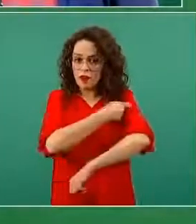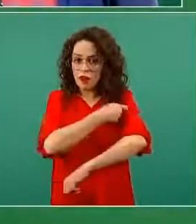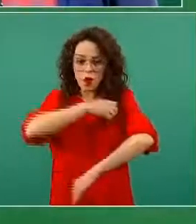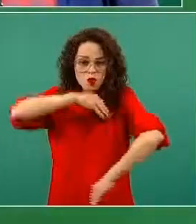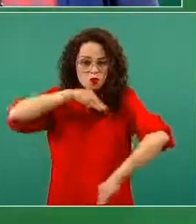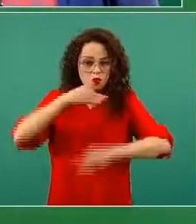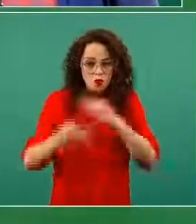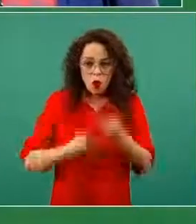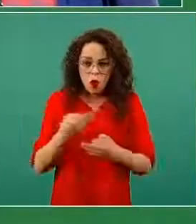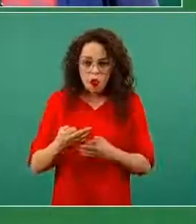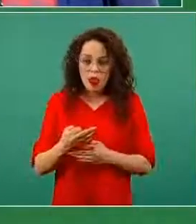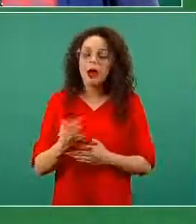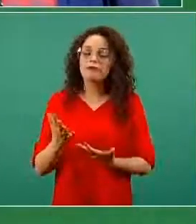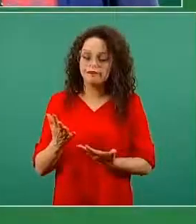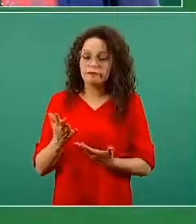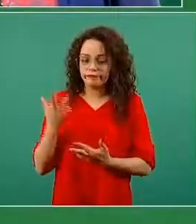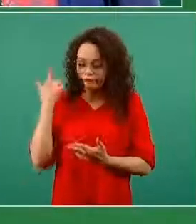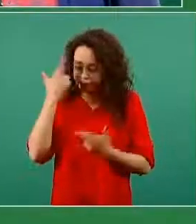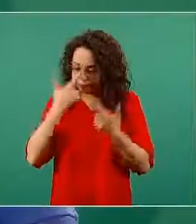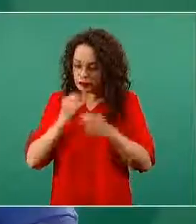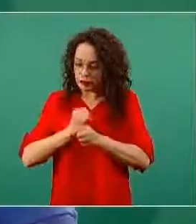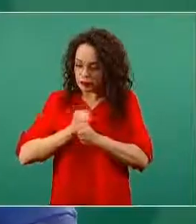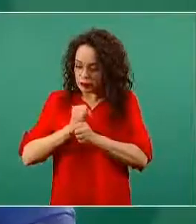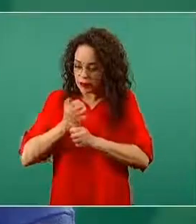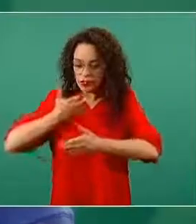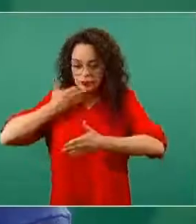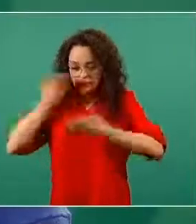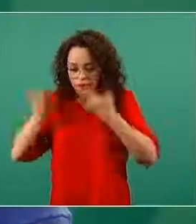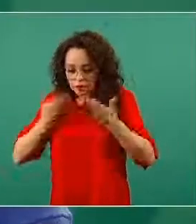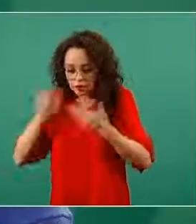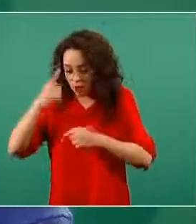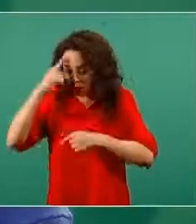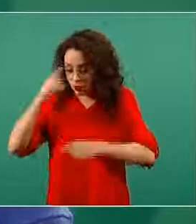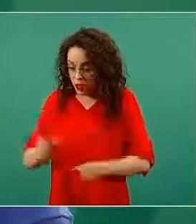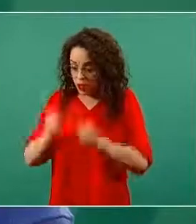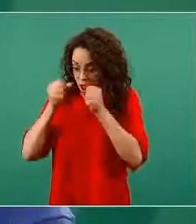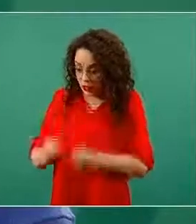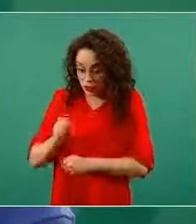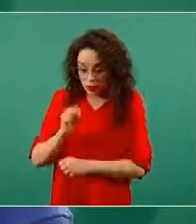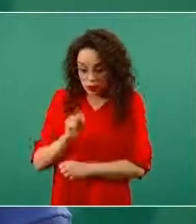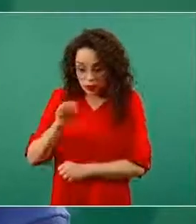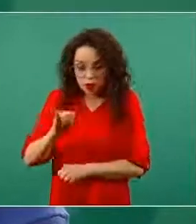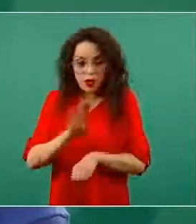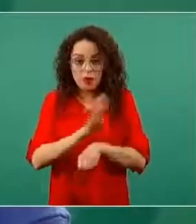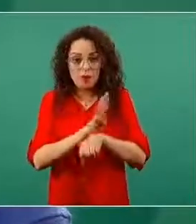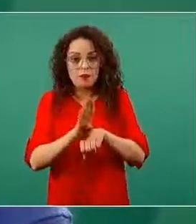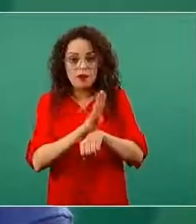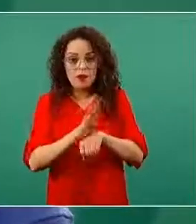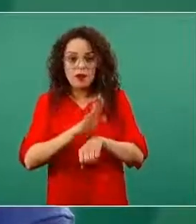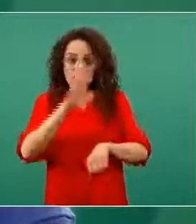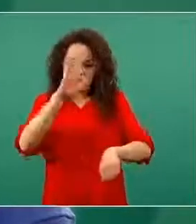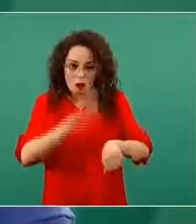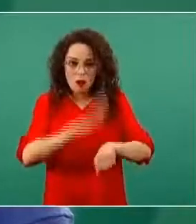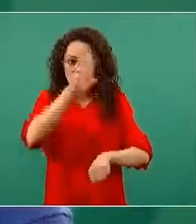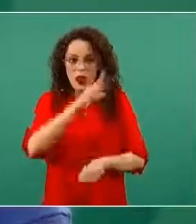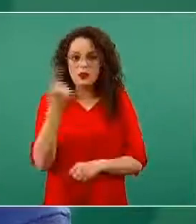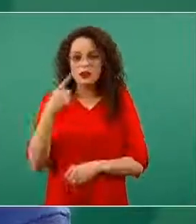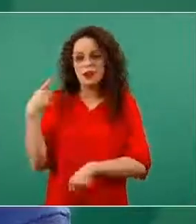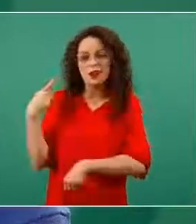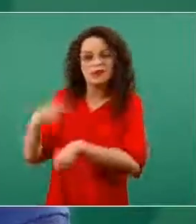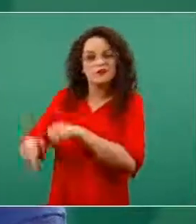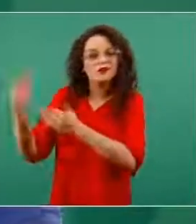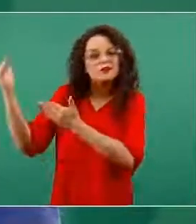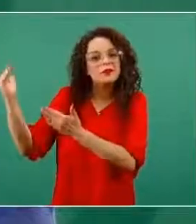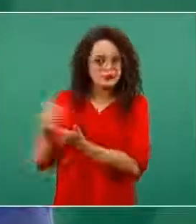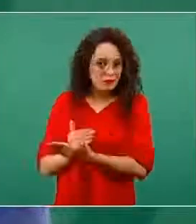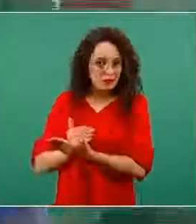muy estricto para asegurarse que el beneficio que están otorgando a la población es muchísimo mayor que el riesgo, y es por